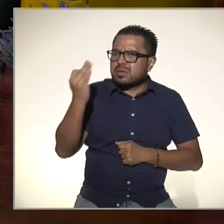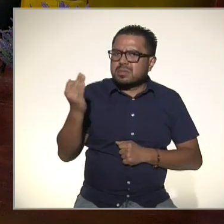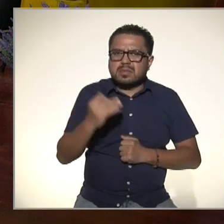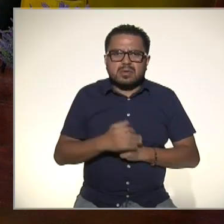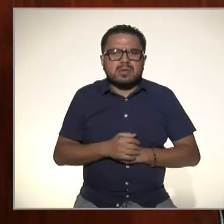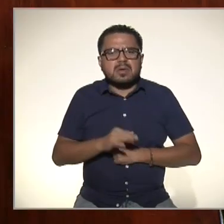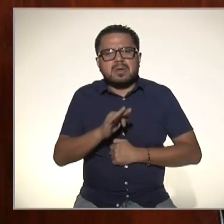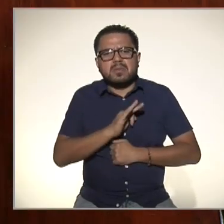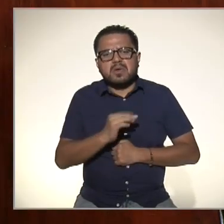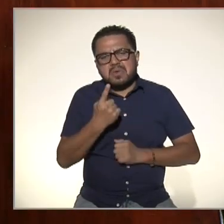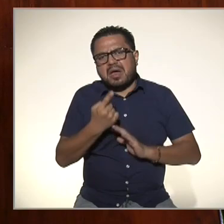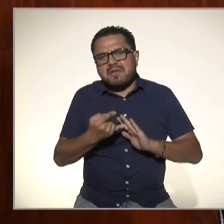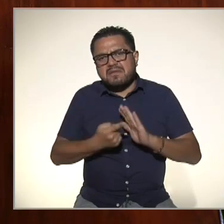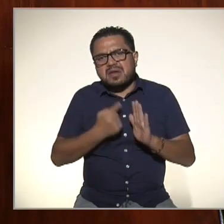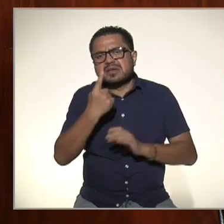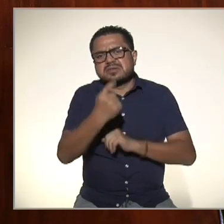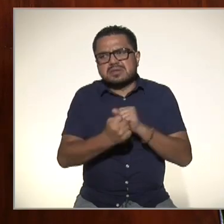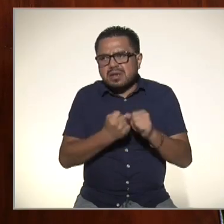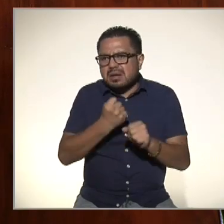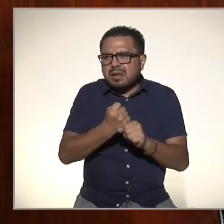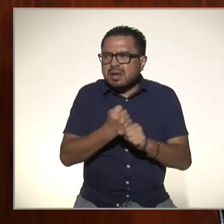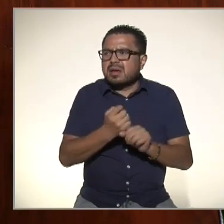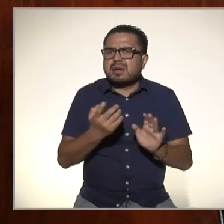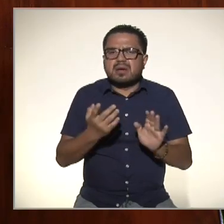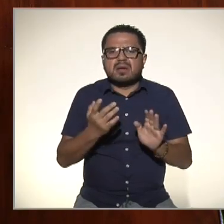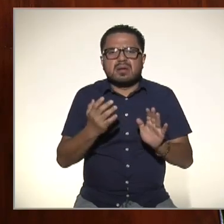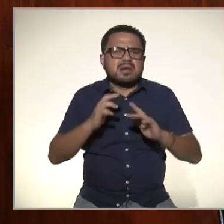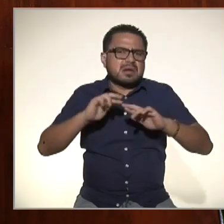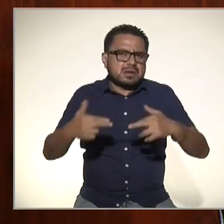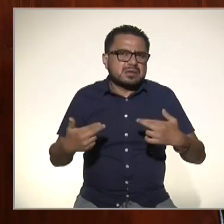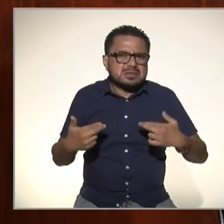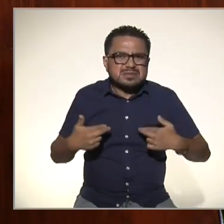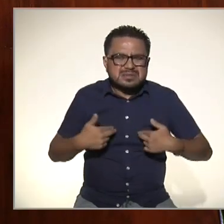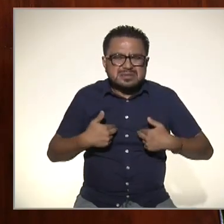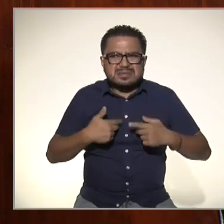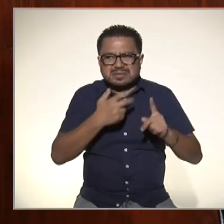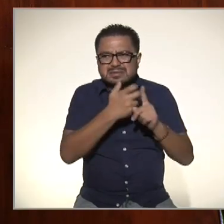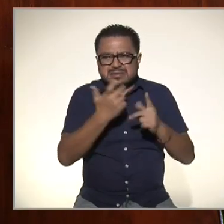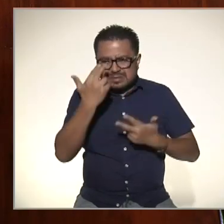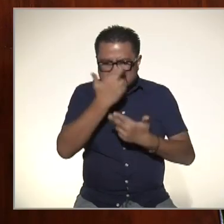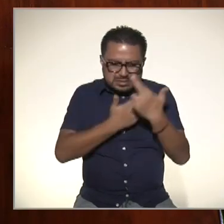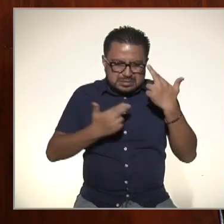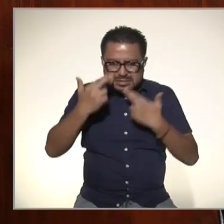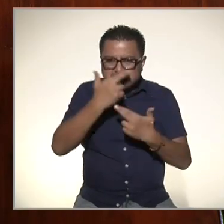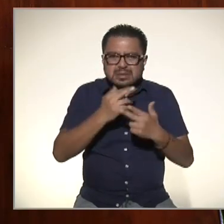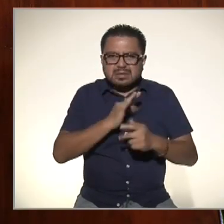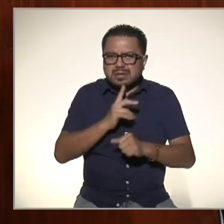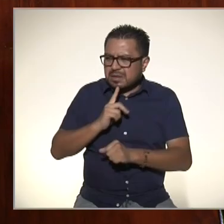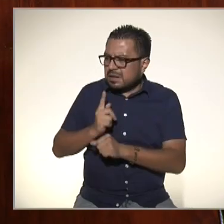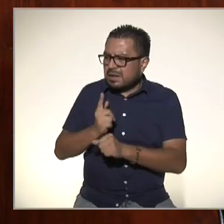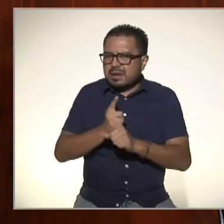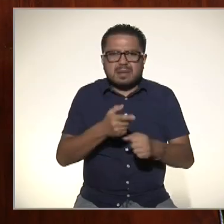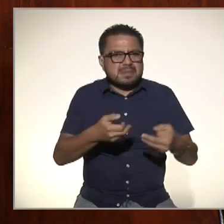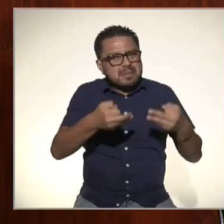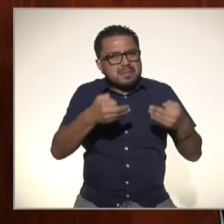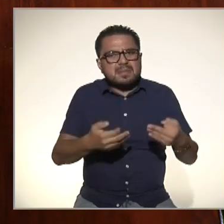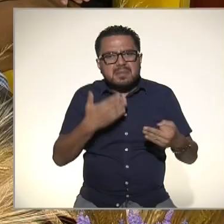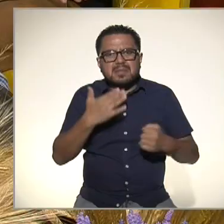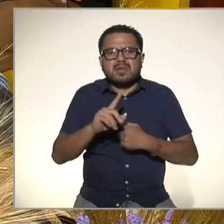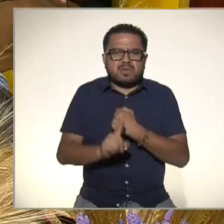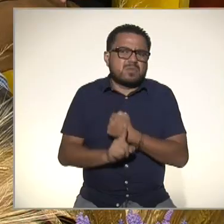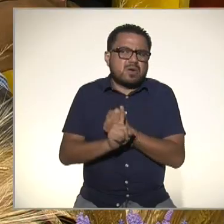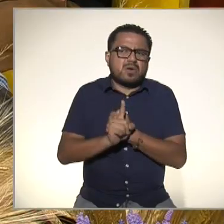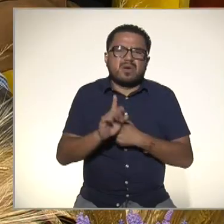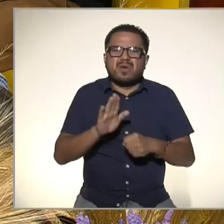Puede hacerse una vez al año. Está recibiendo este tipo de revisiones para detectar oportunamente pues algún problema,